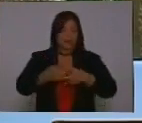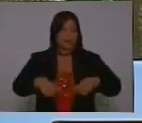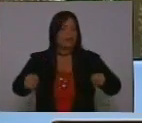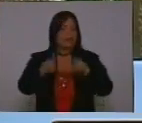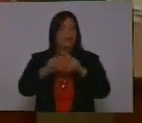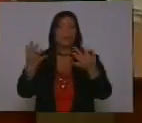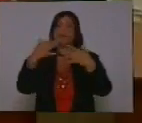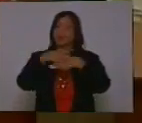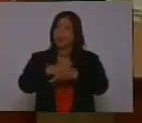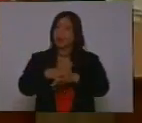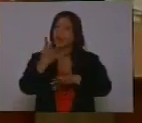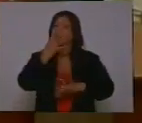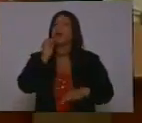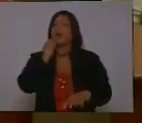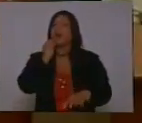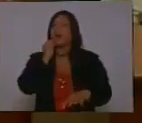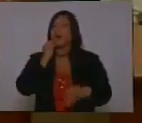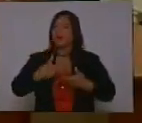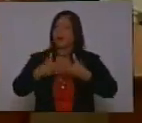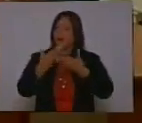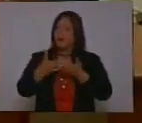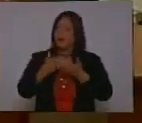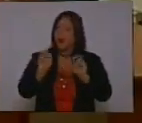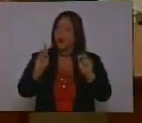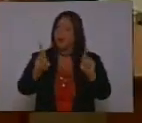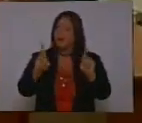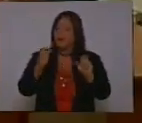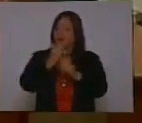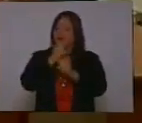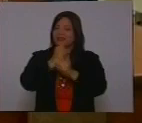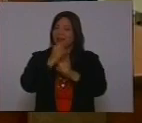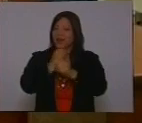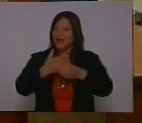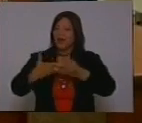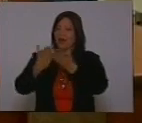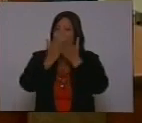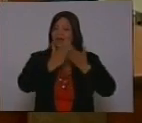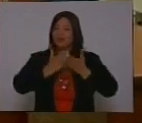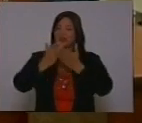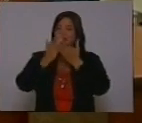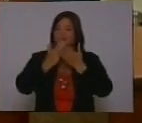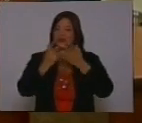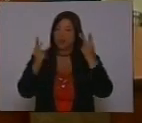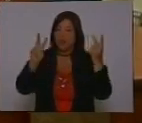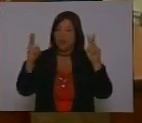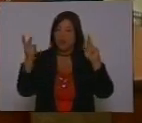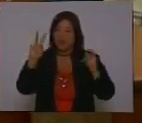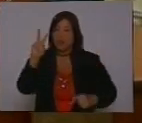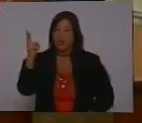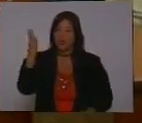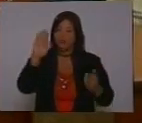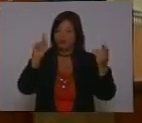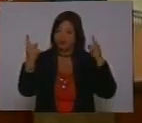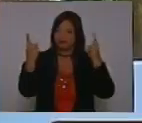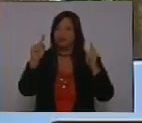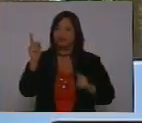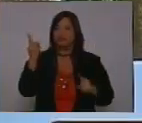integralmente para la juventud, ofrecer oportunidades de trabajo y estudio, las dos por supuesto